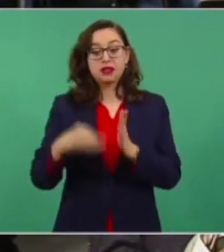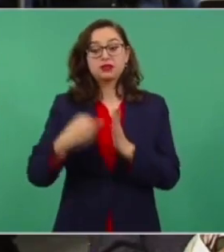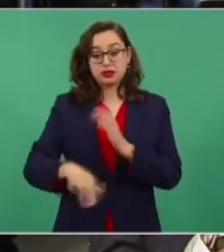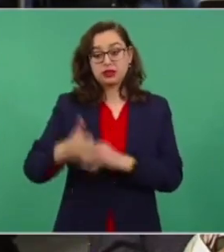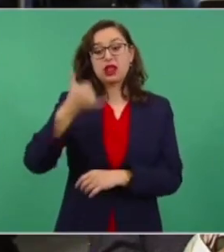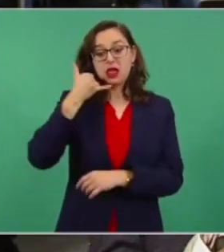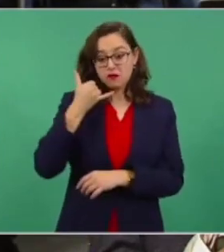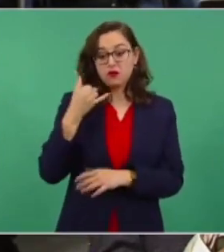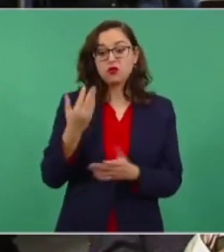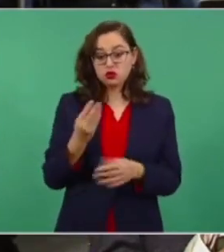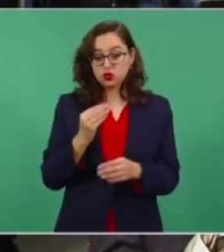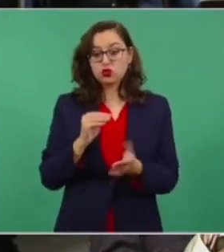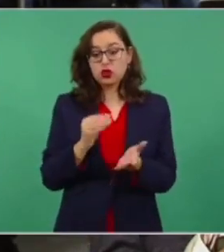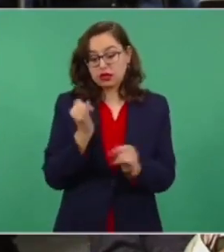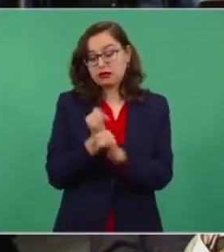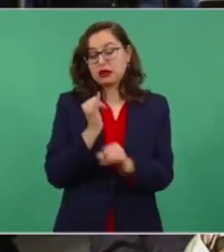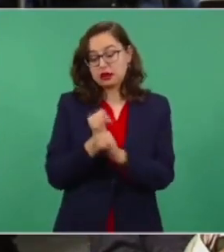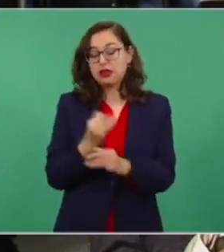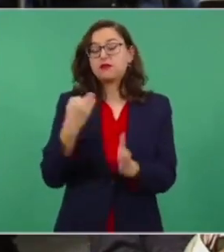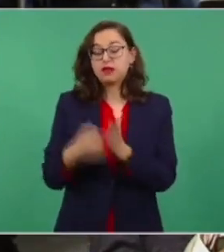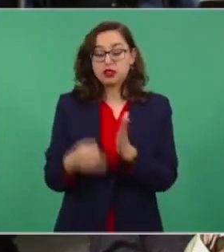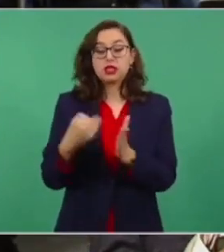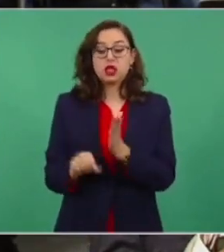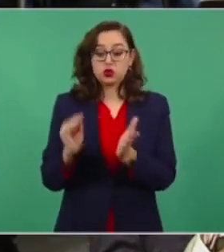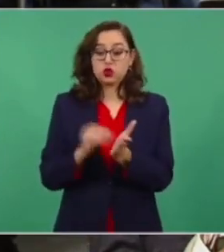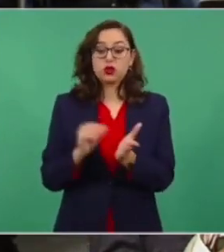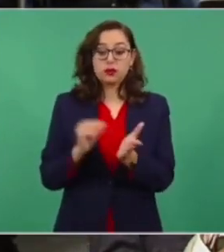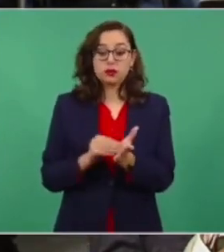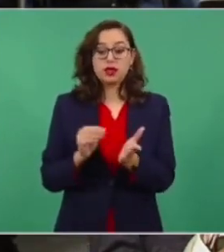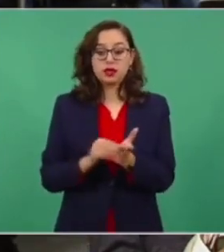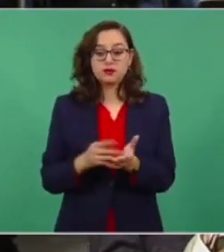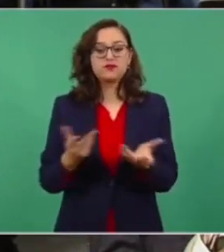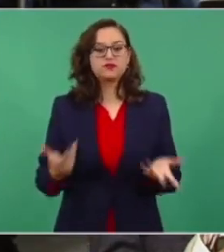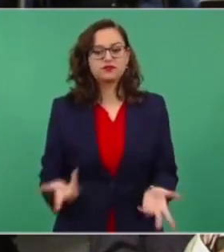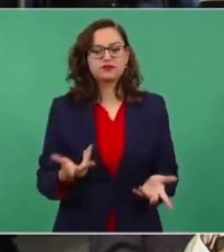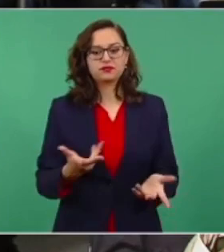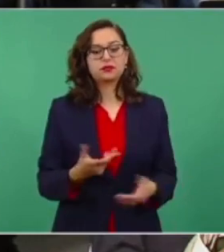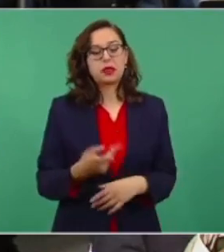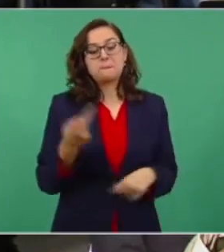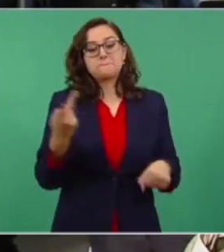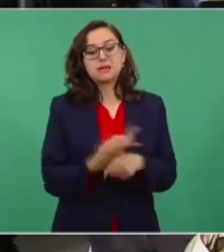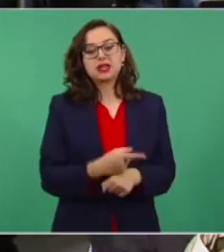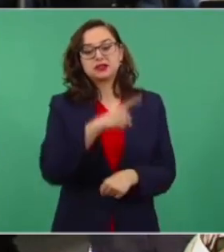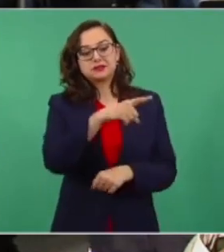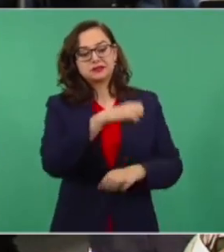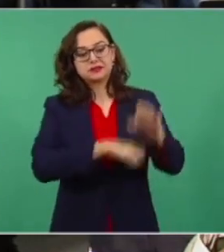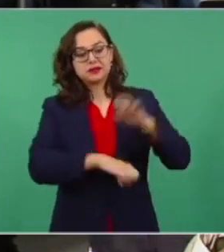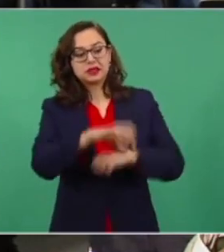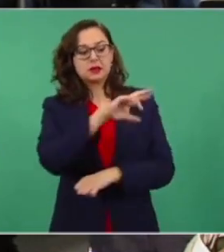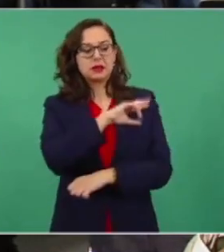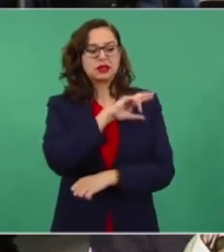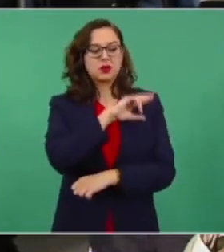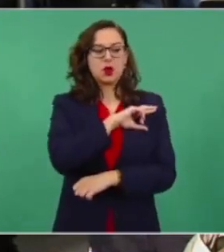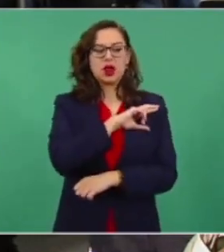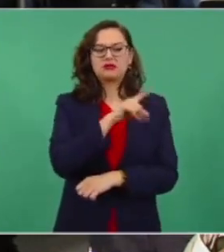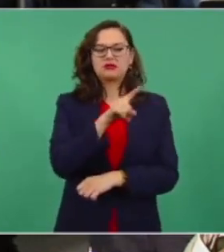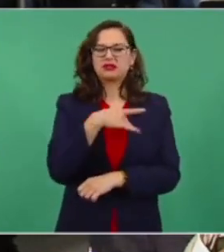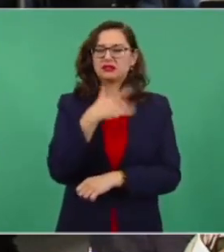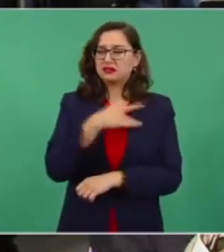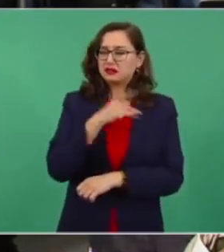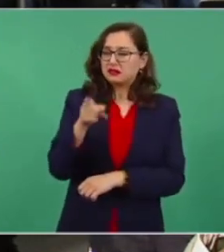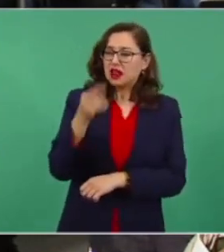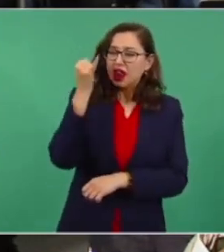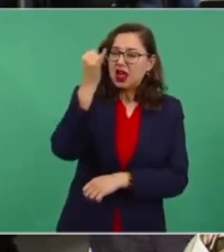la compañía es de que, pues como usted lo comenta, no le interesa invertir en algunos